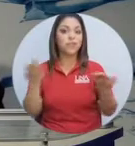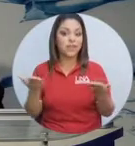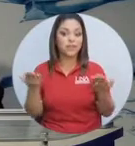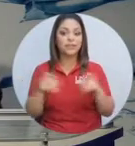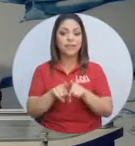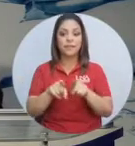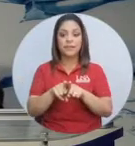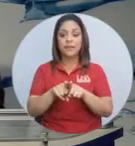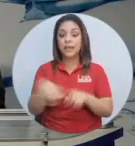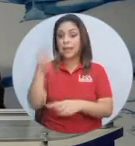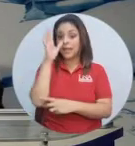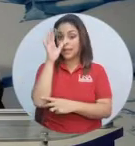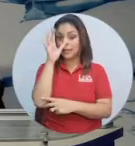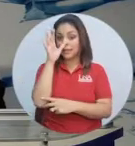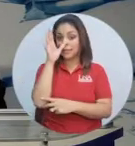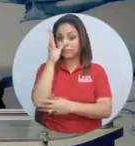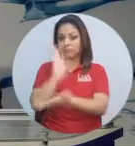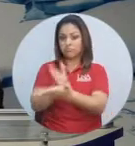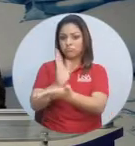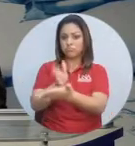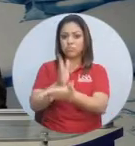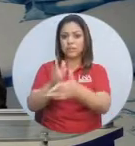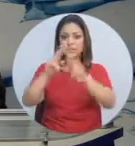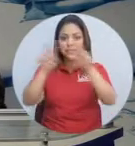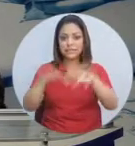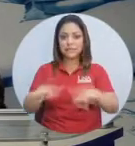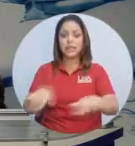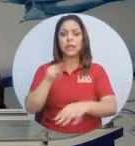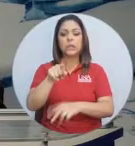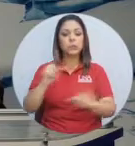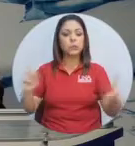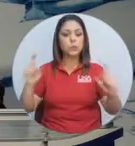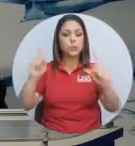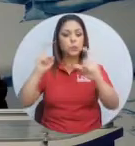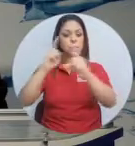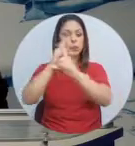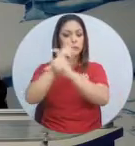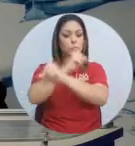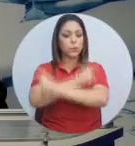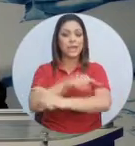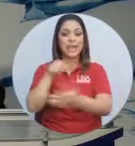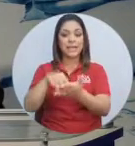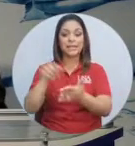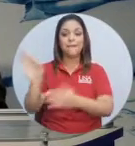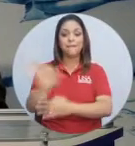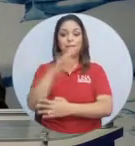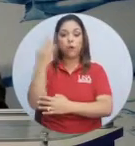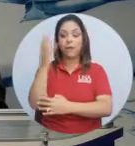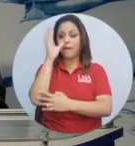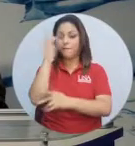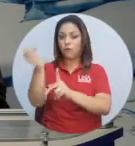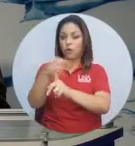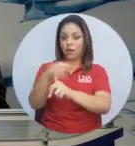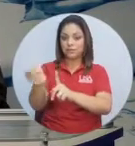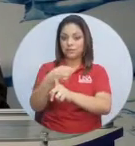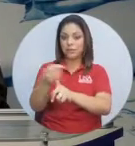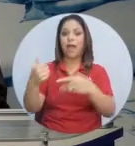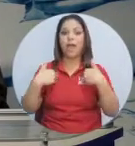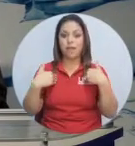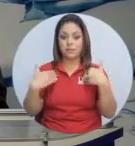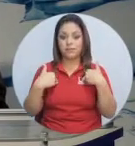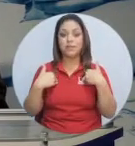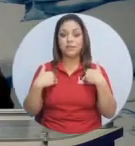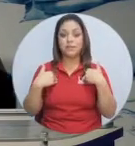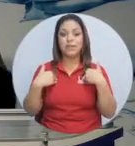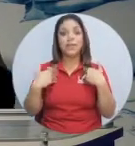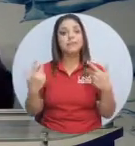del ciberbullying, la complejidad que esta forma de violencia tiene, pues hace